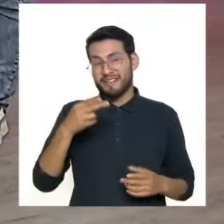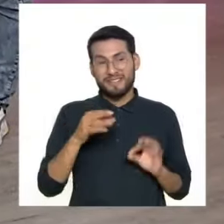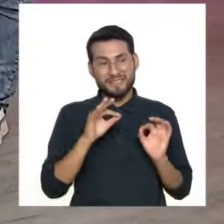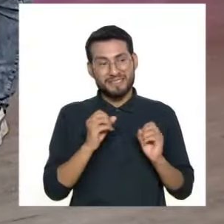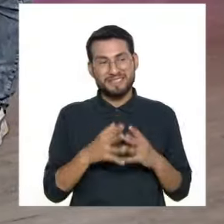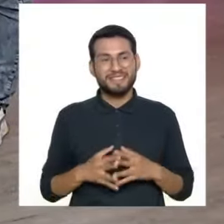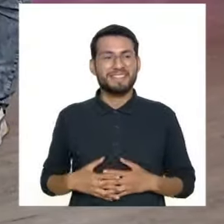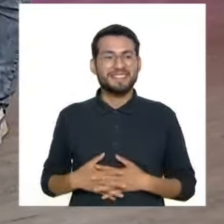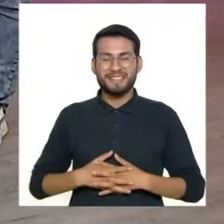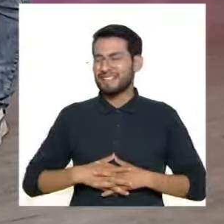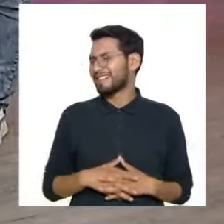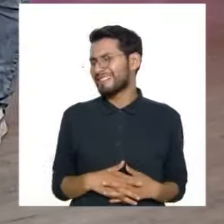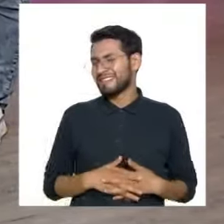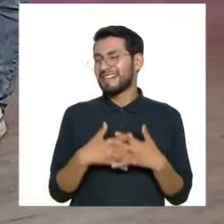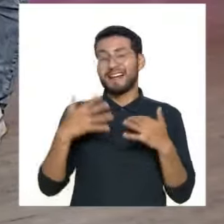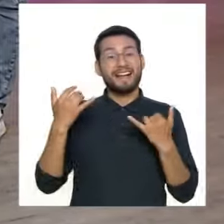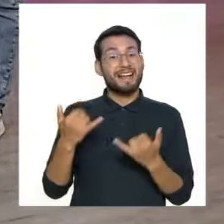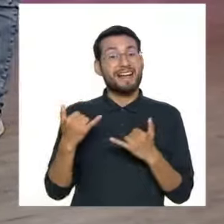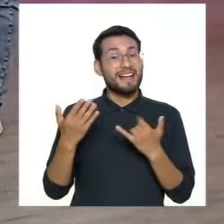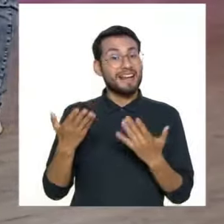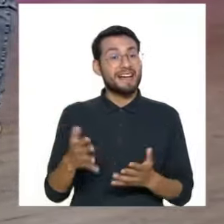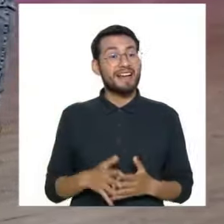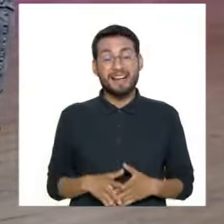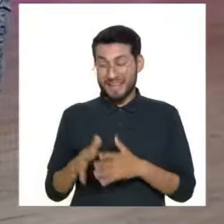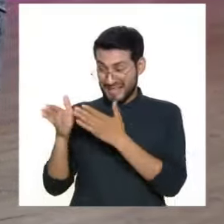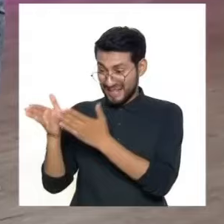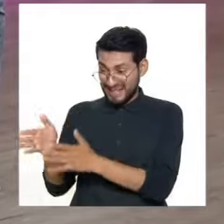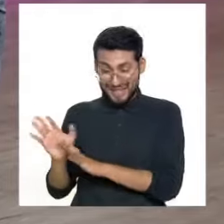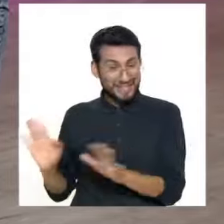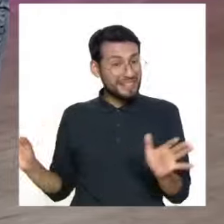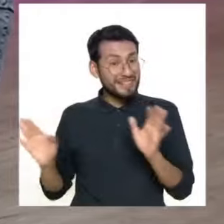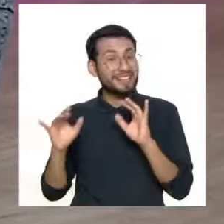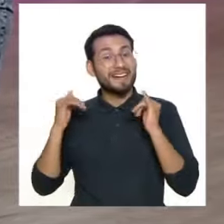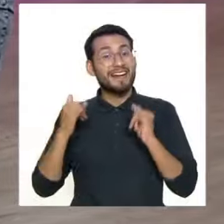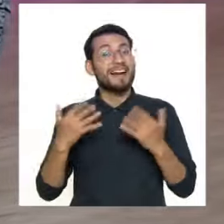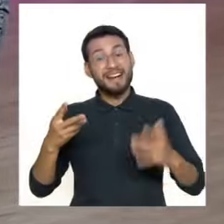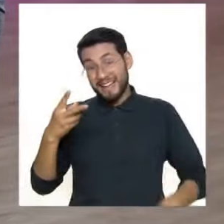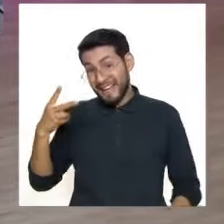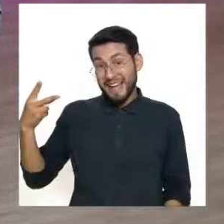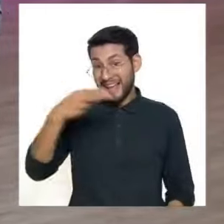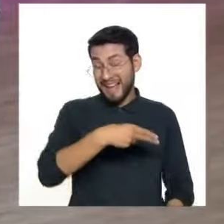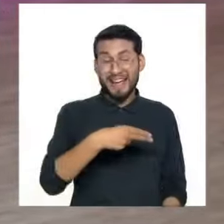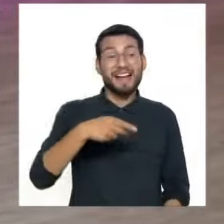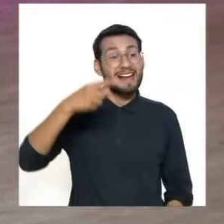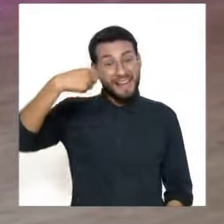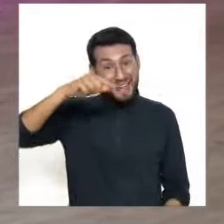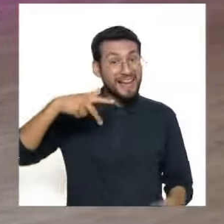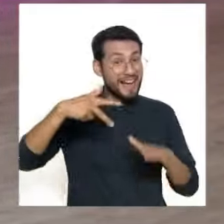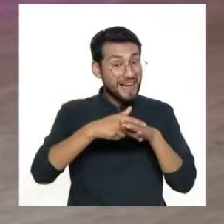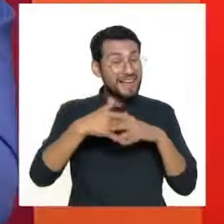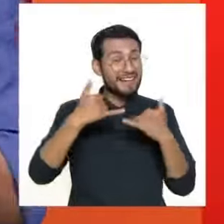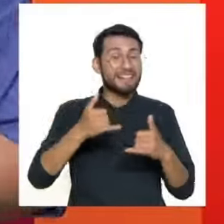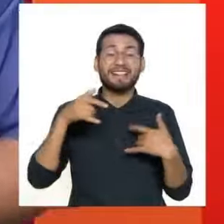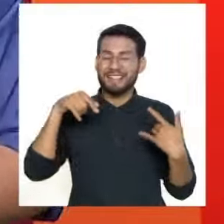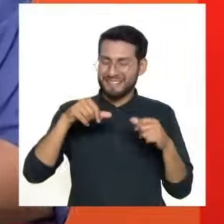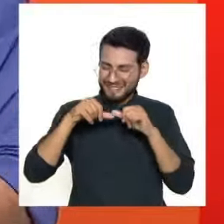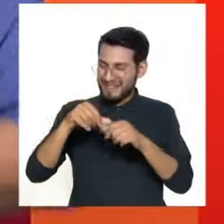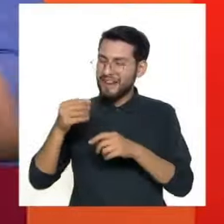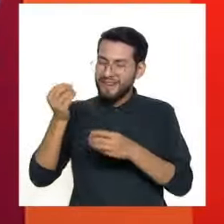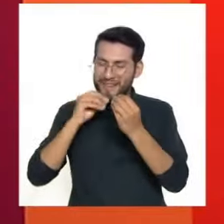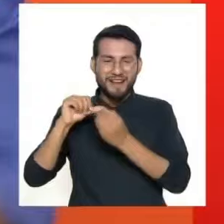cloan Entonces qué te parece mi querido pisu si la dejamos Ahí no más y nos vamos a la pausa y luego de la pausa probamos el